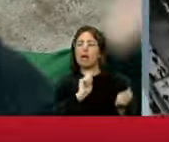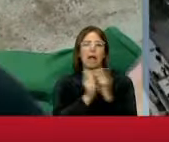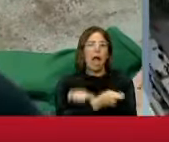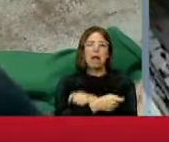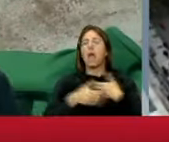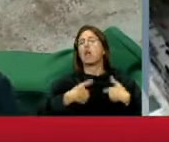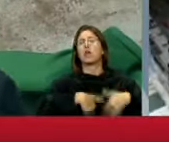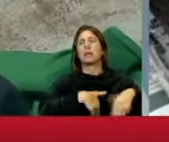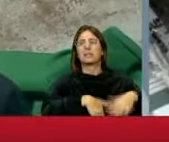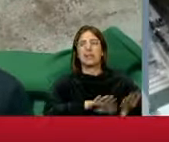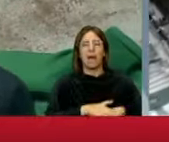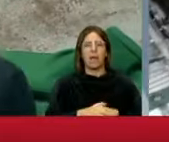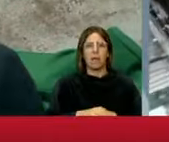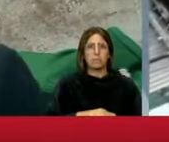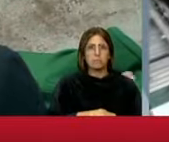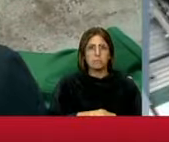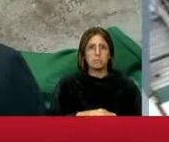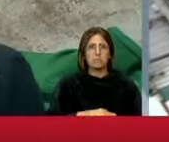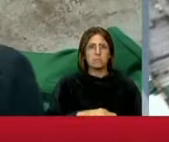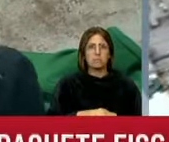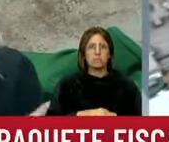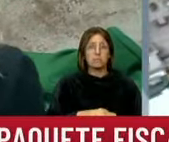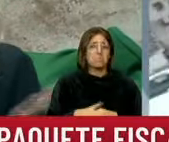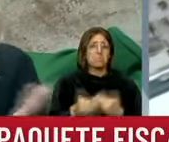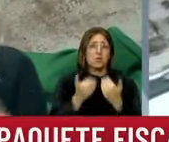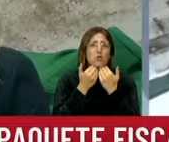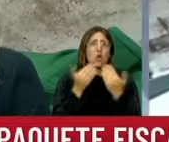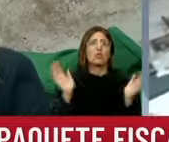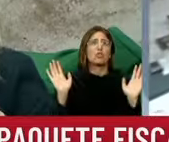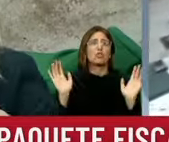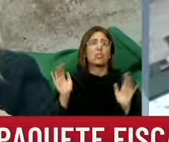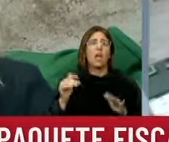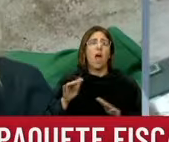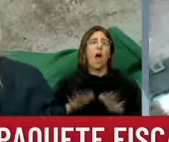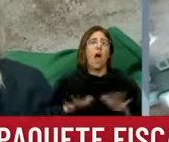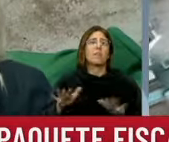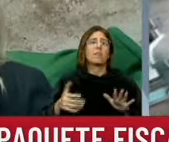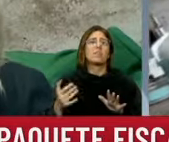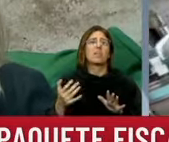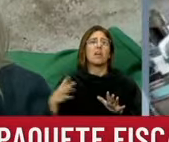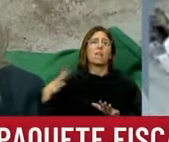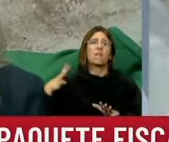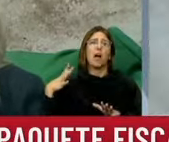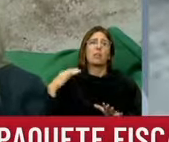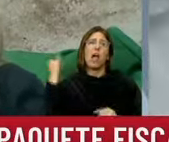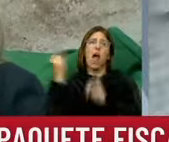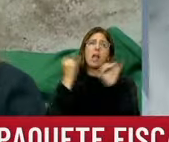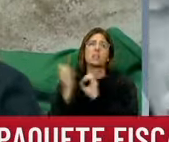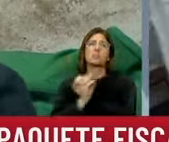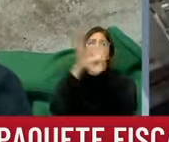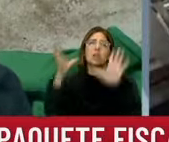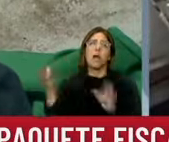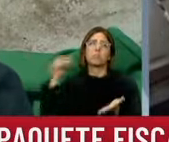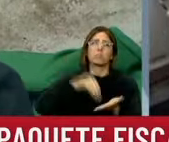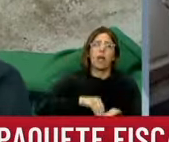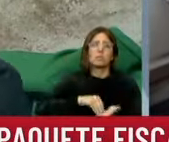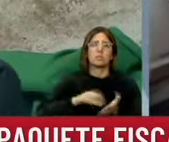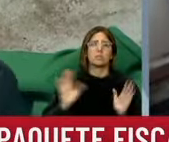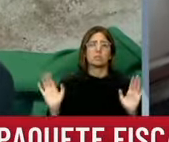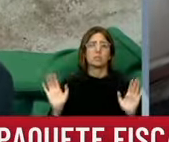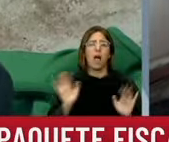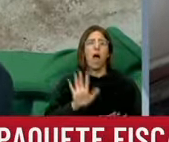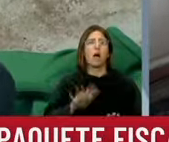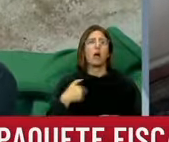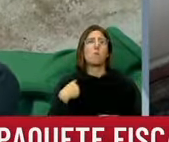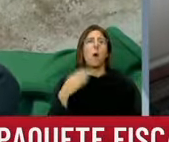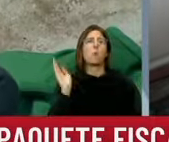razón. Es el día de hoy que uno se levanta a la mañana y se pellizca para verificar si está soñando o